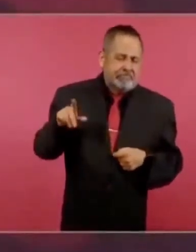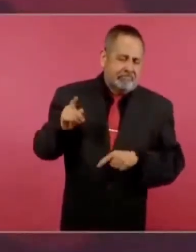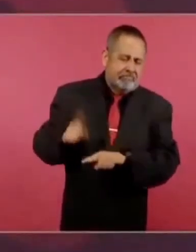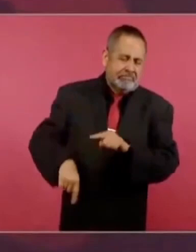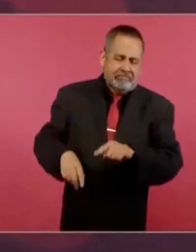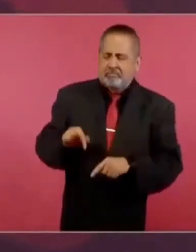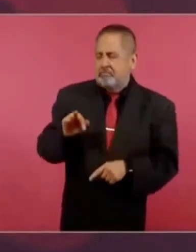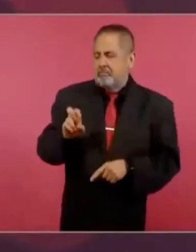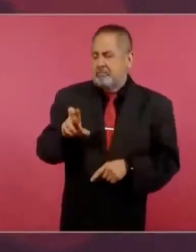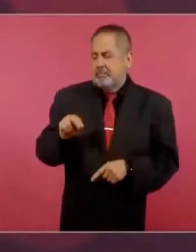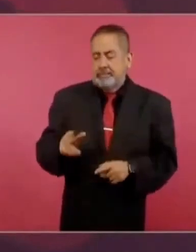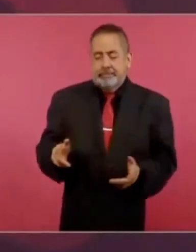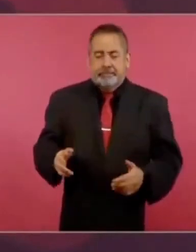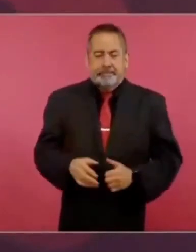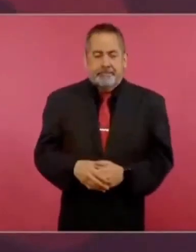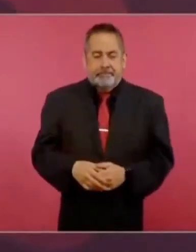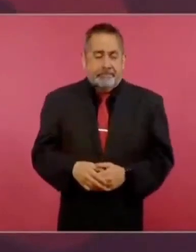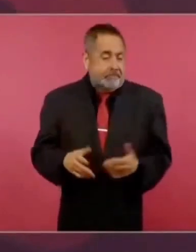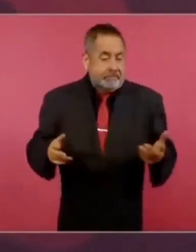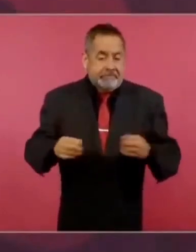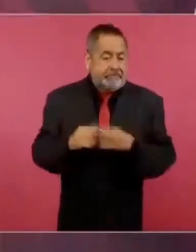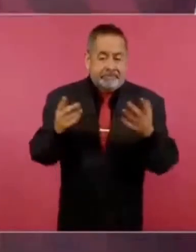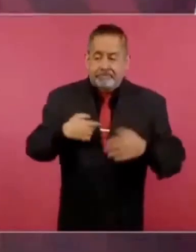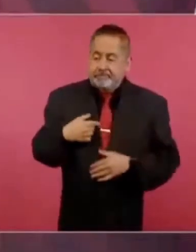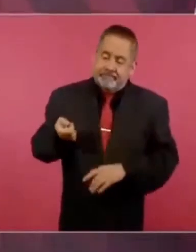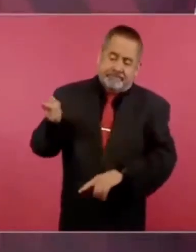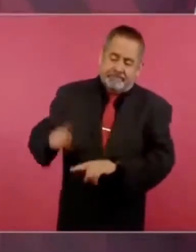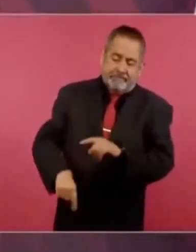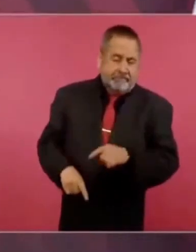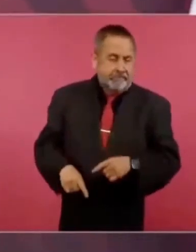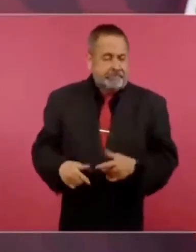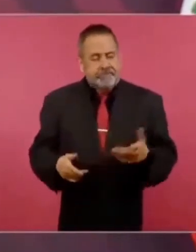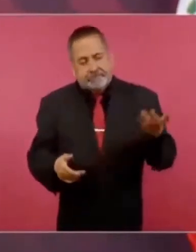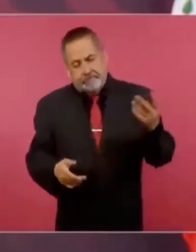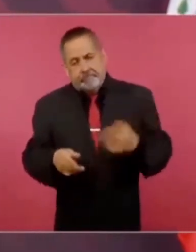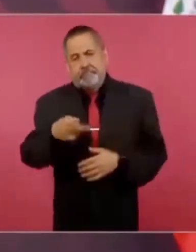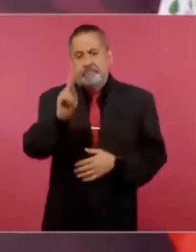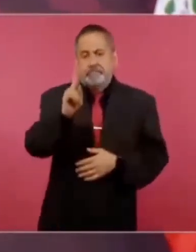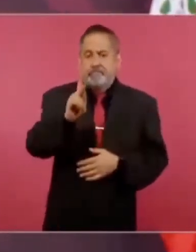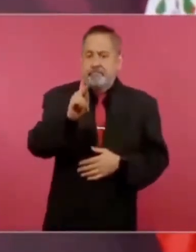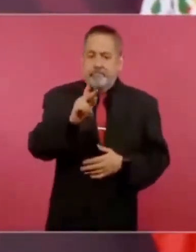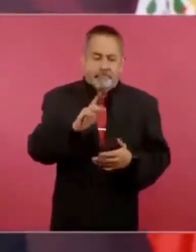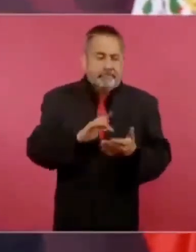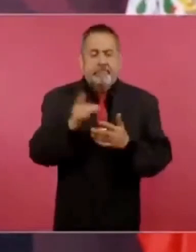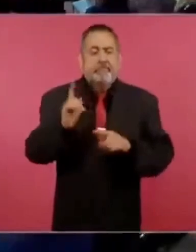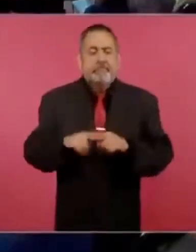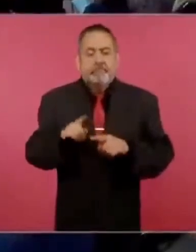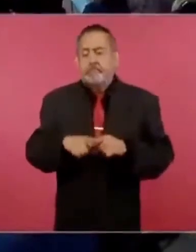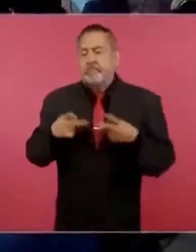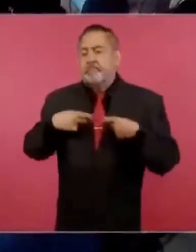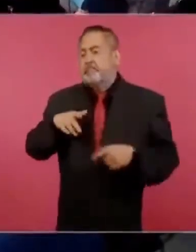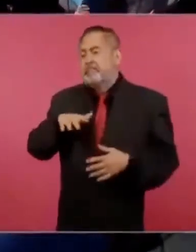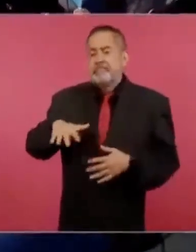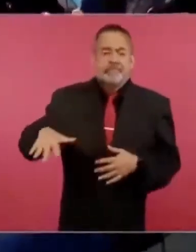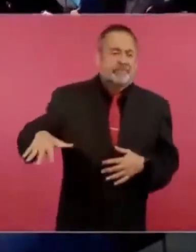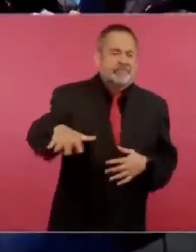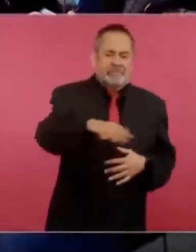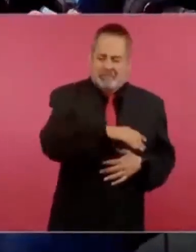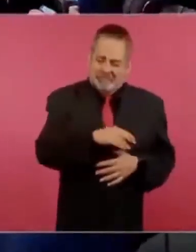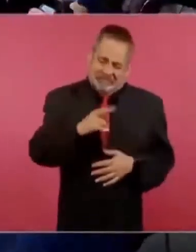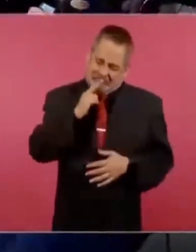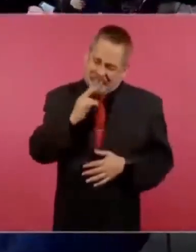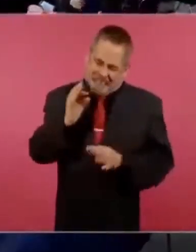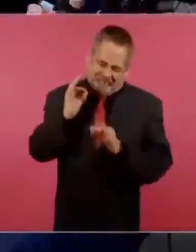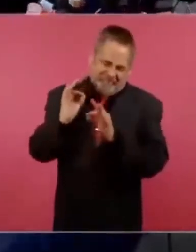arriba y me desaforaron nada más que el pueblo es mucha